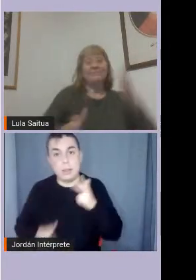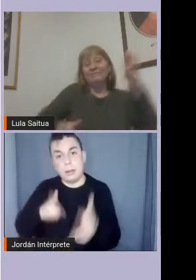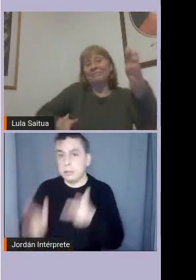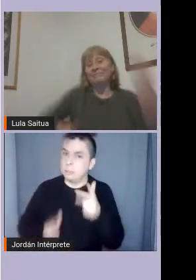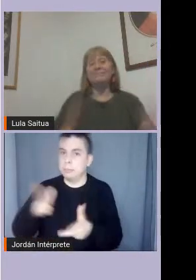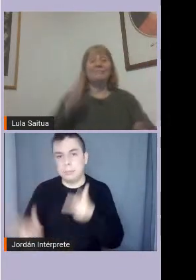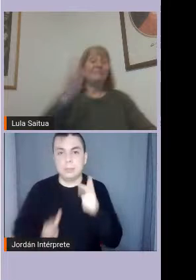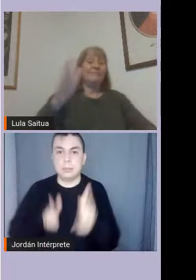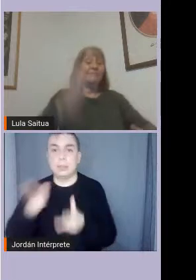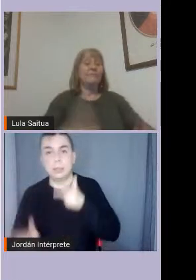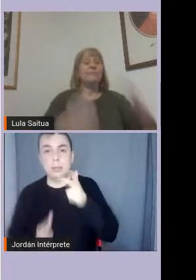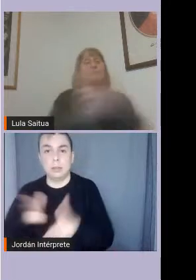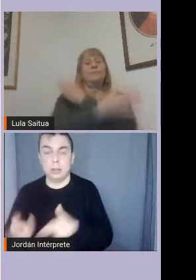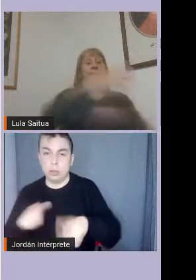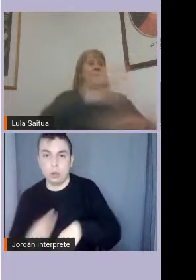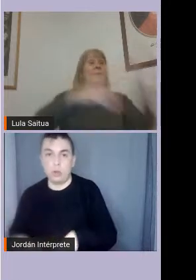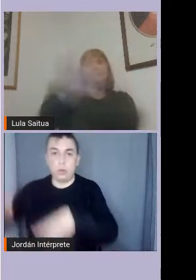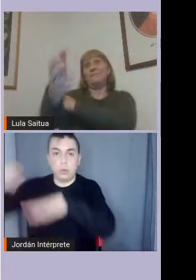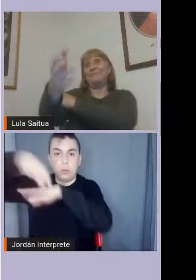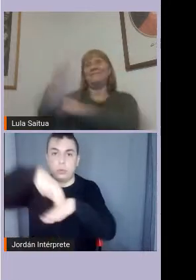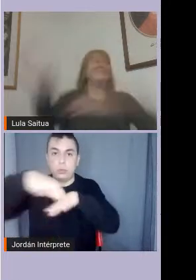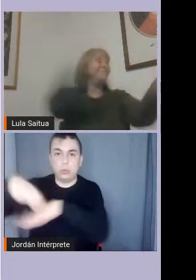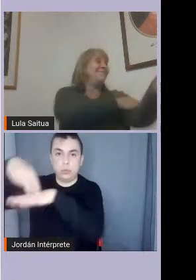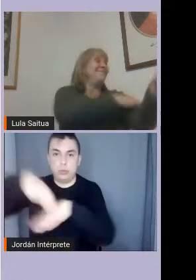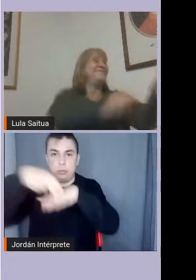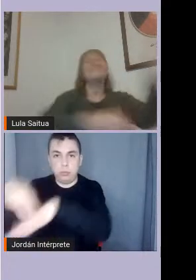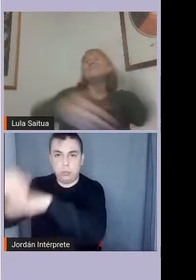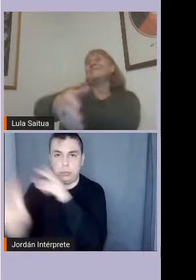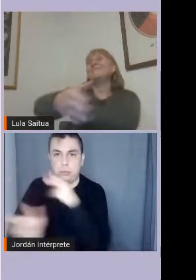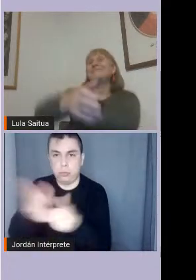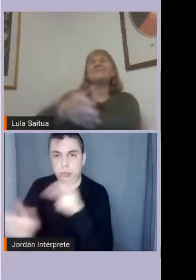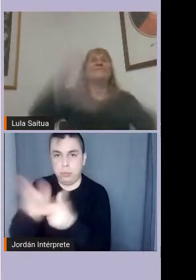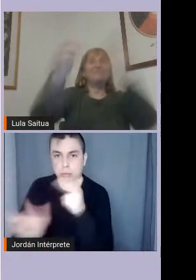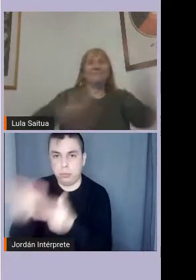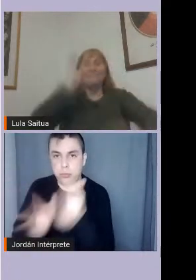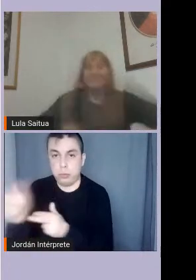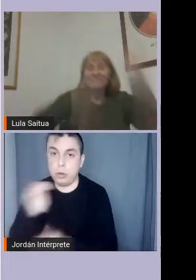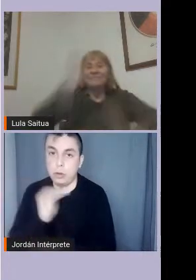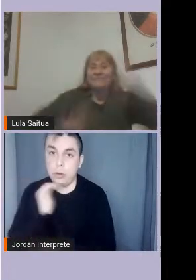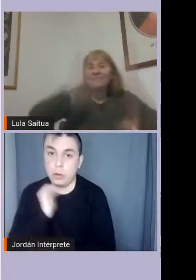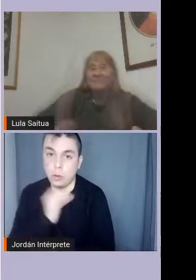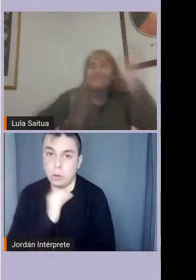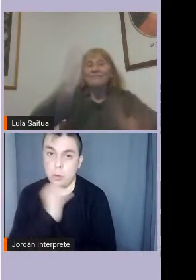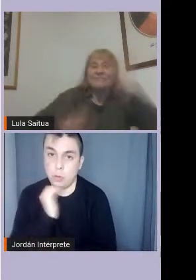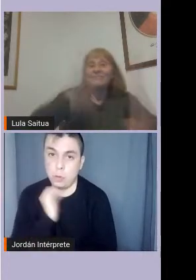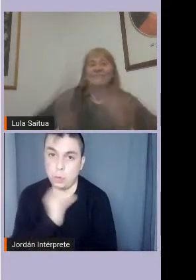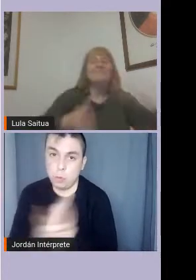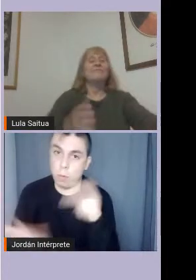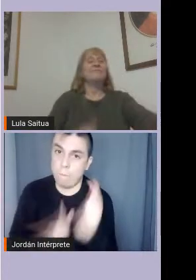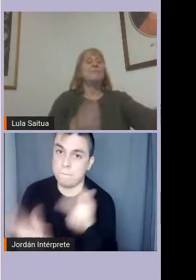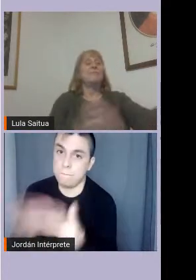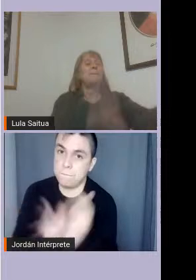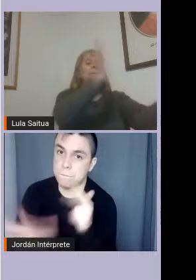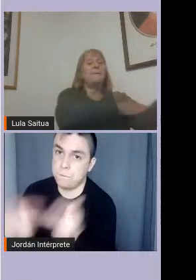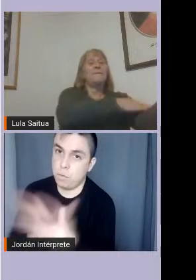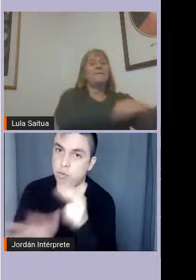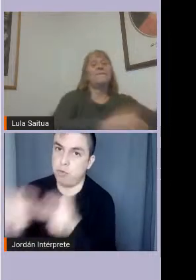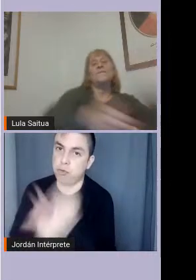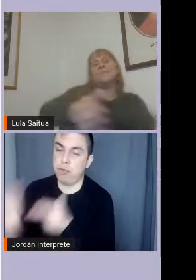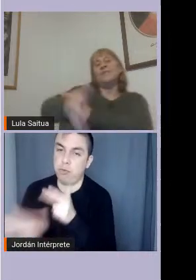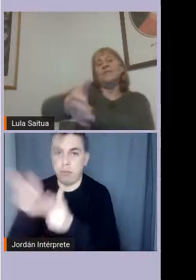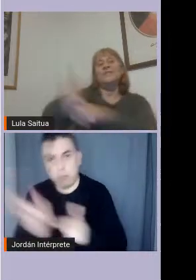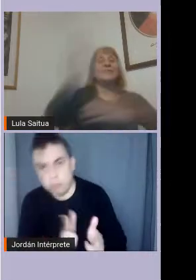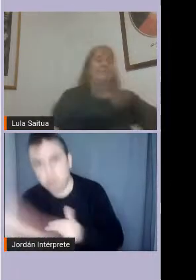En el tren, voy subiendo hasta el andén. Rapidito subo el carro que se va a ver dos, voy saliendo de